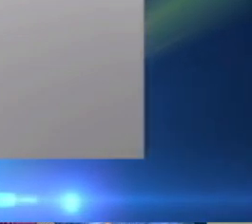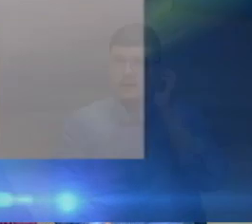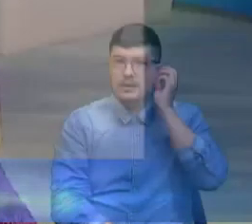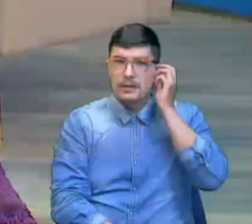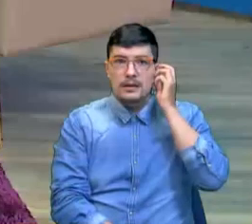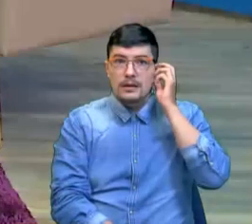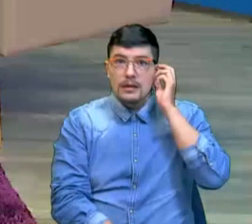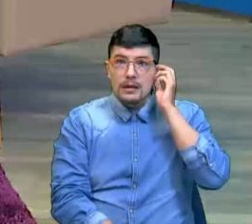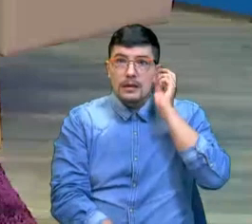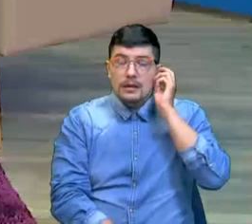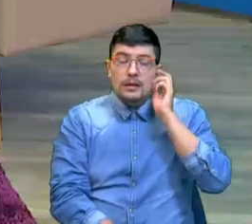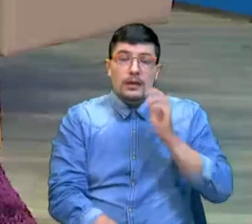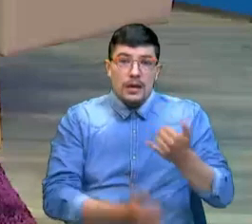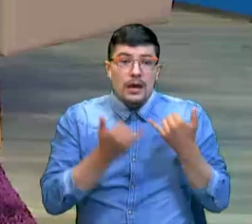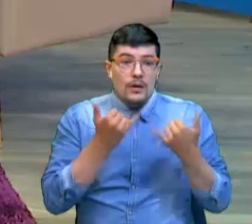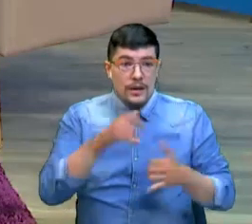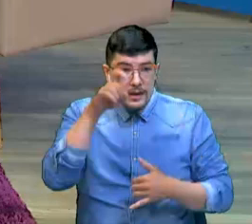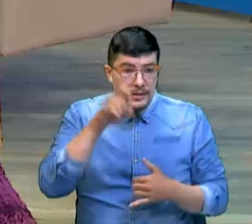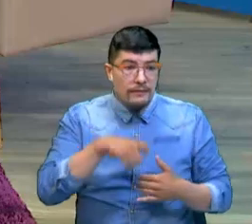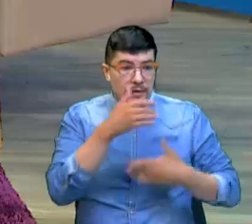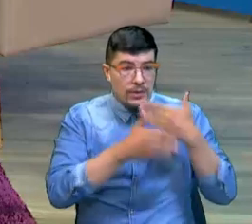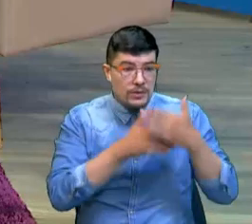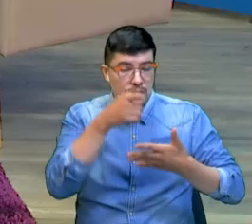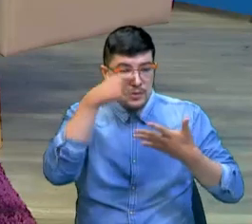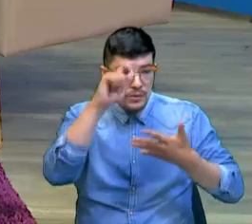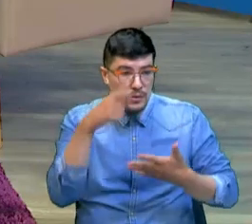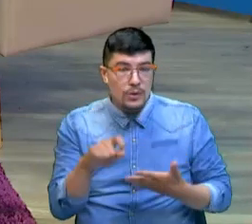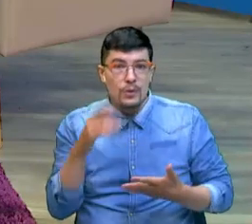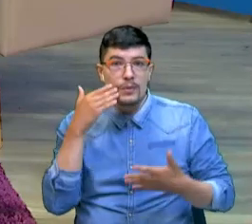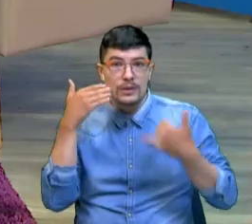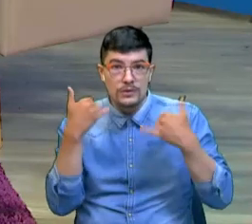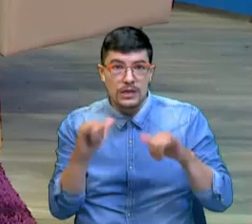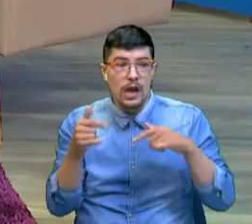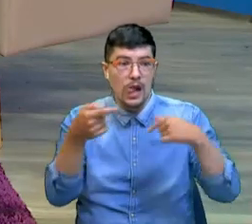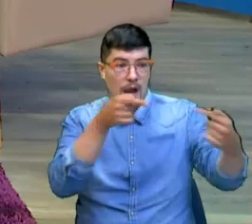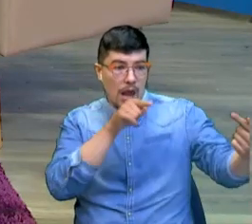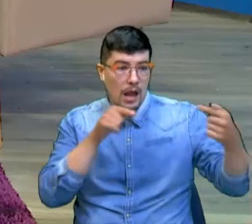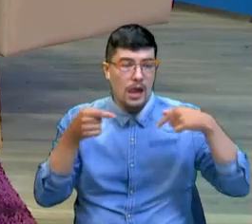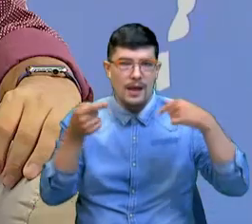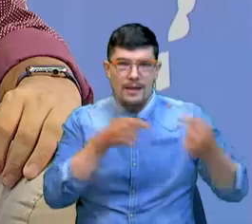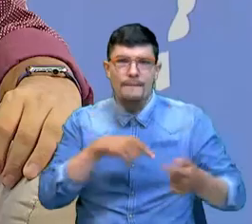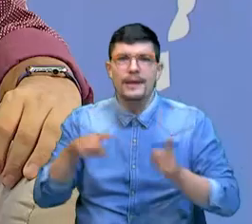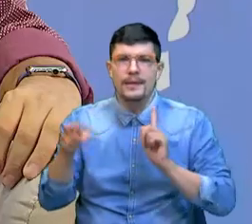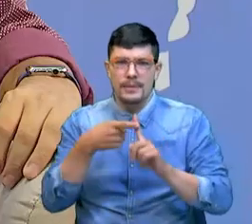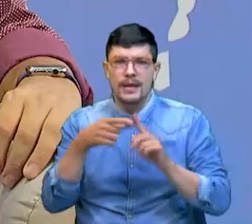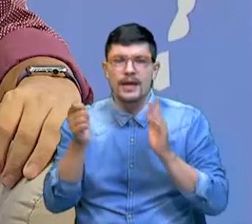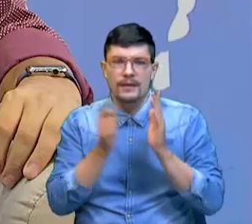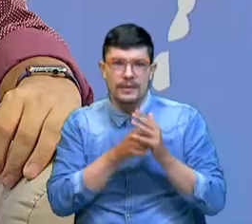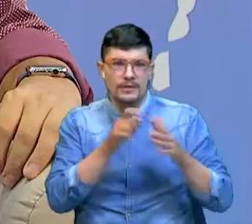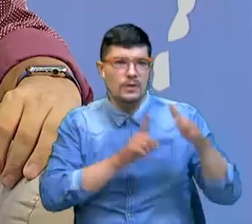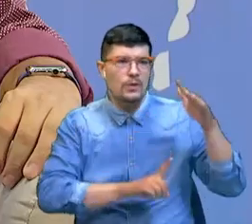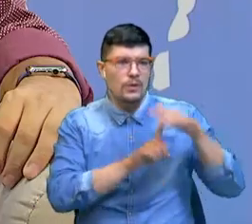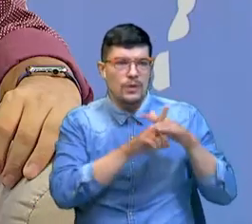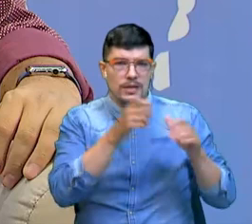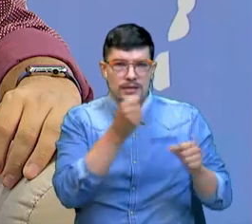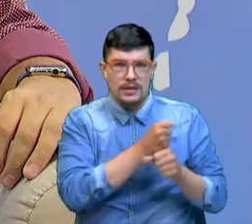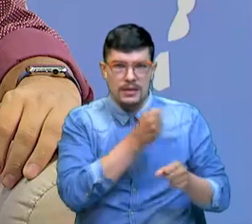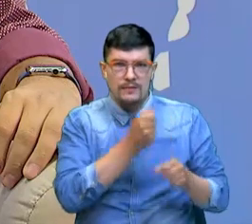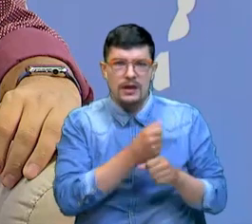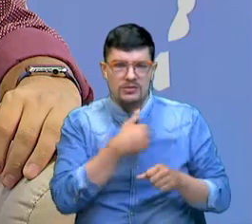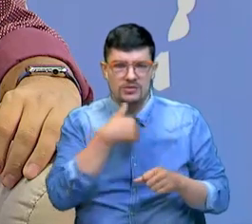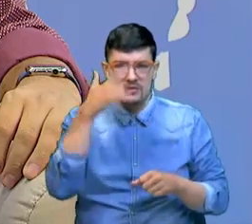trámite la calificación, porque cuando ya hay controversia, fue calificado en primera oportunidad como de origen laboral, me